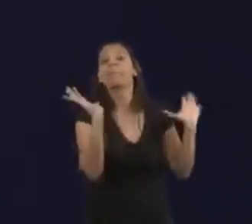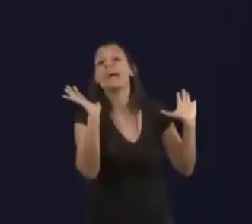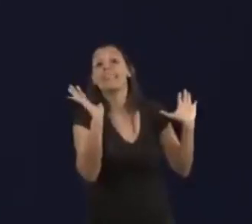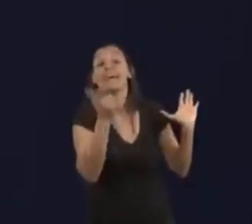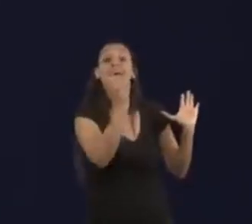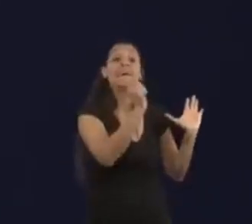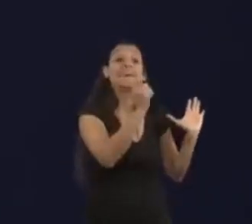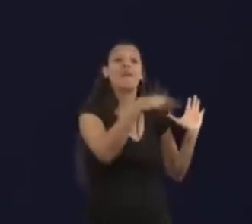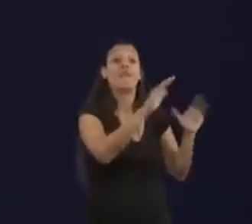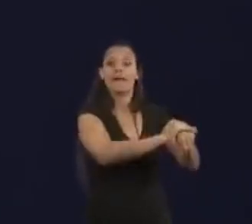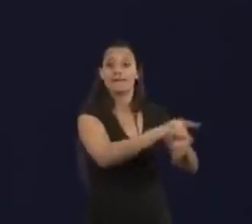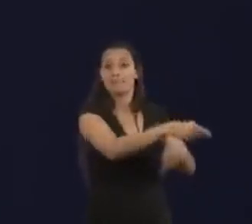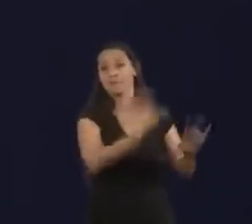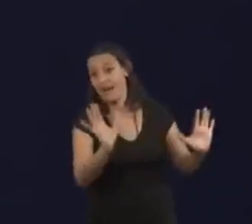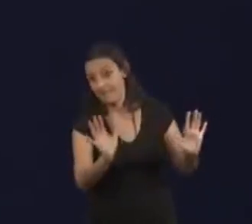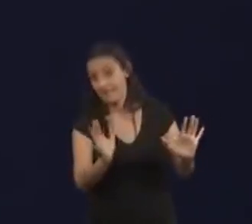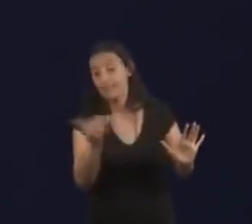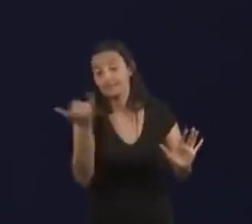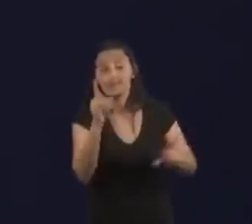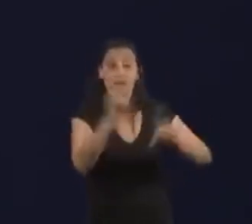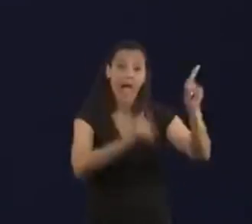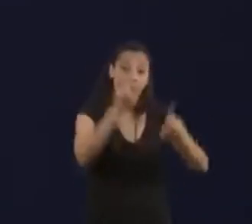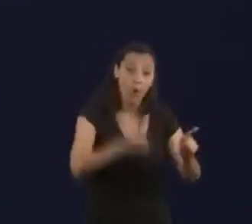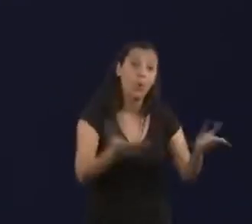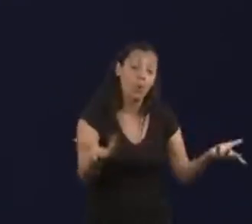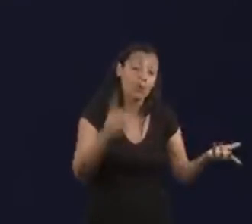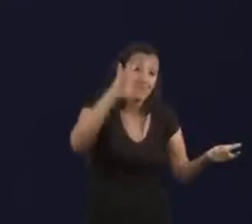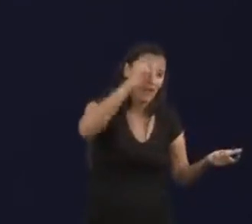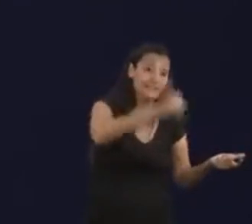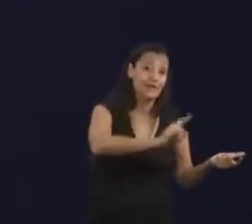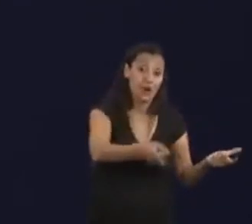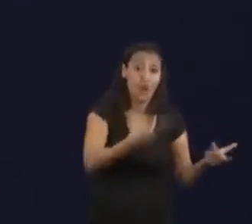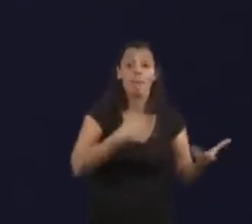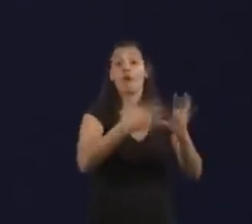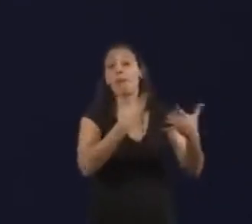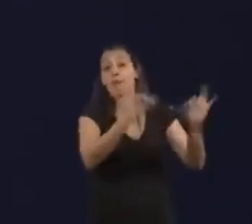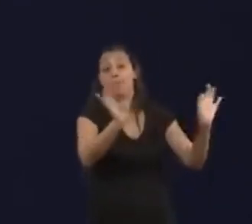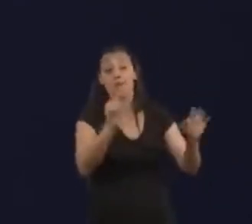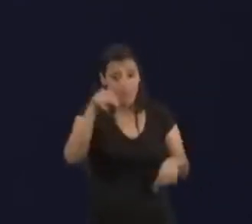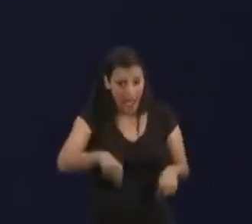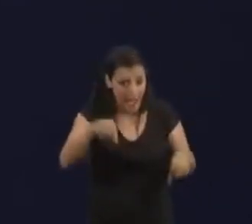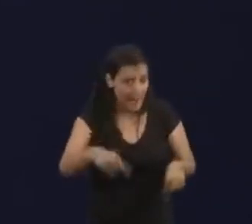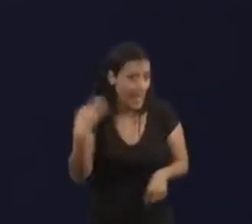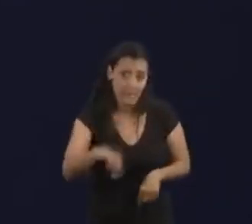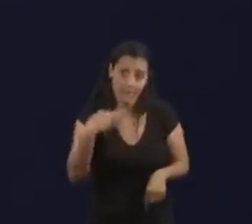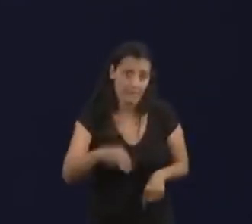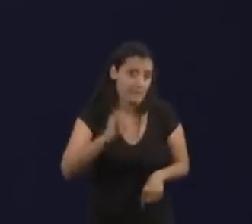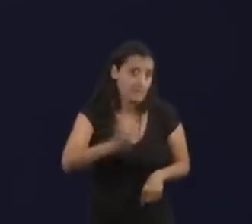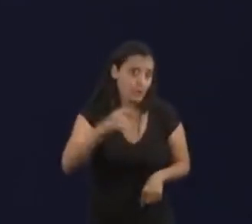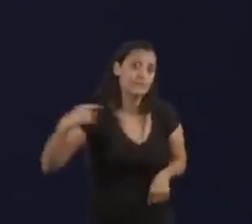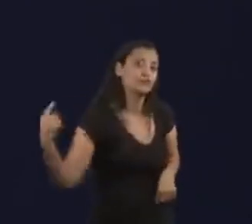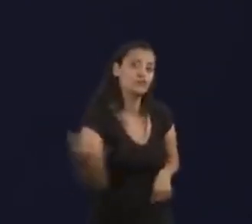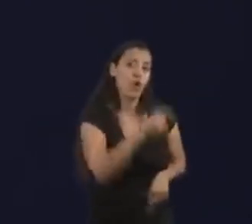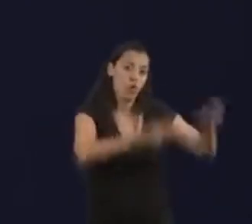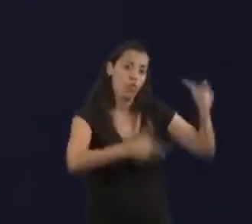tal o cual cosa determinados actores salen a no cuestion me parece que acá Tiene que ser bien transversal a todos los a todos los